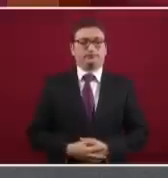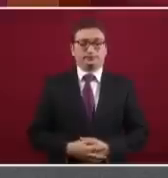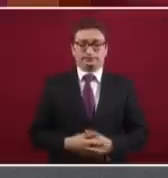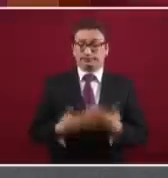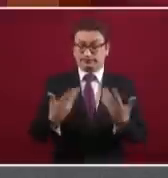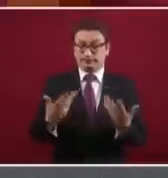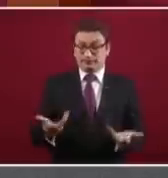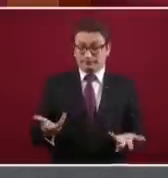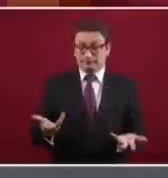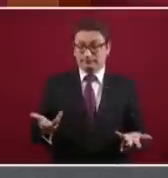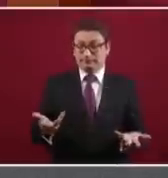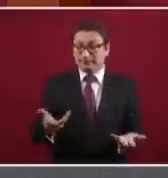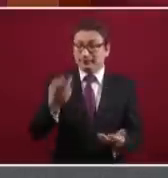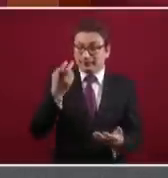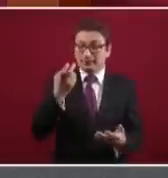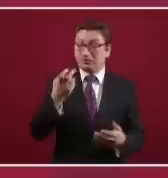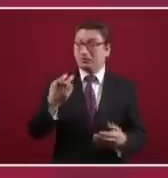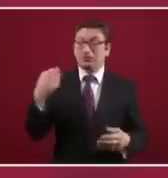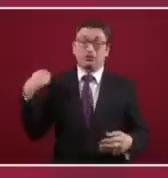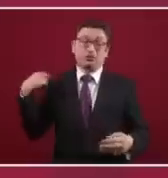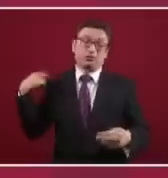Entonces, eso continuó